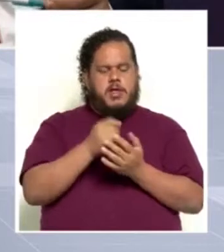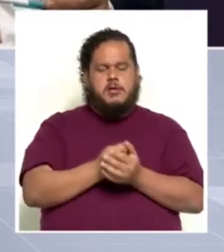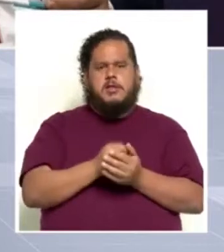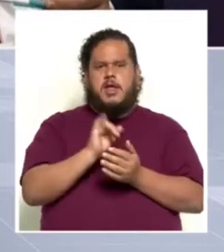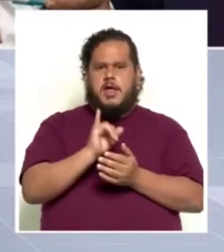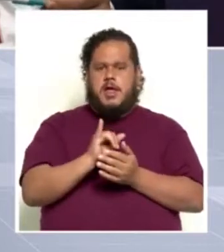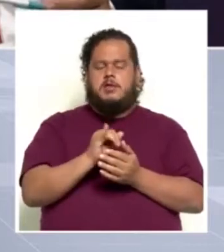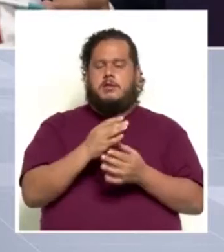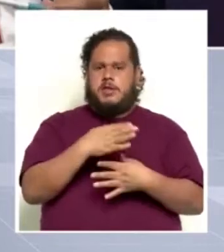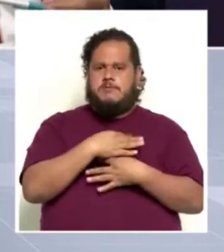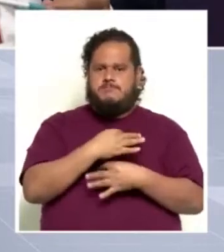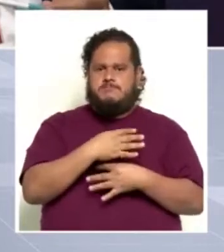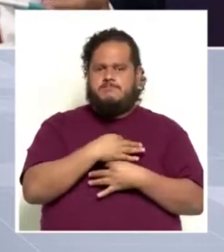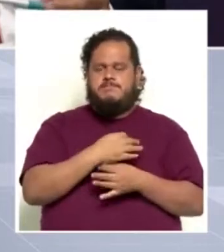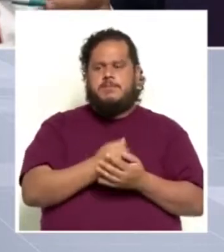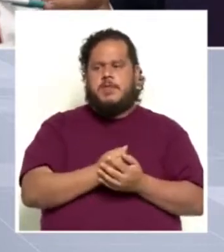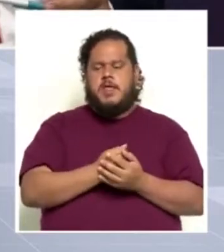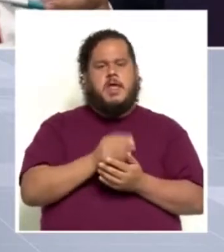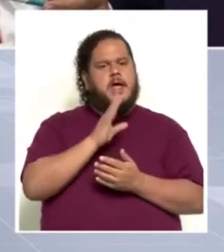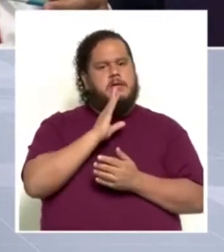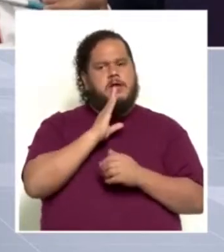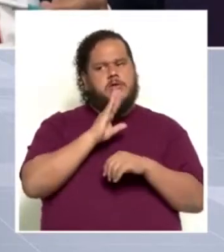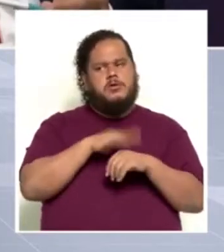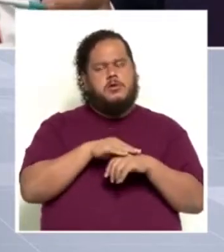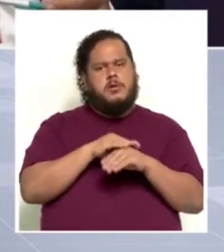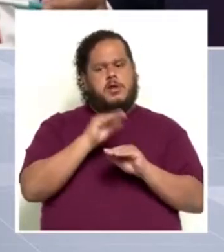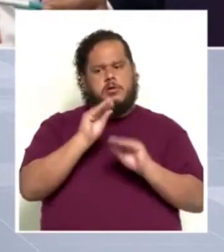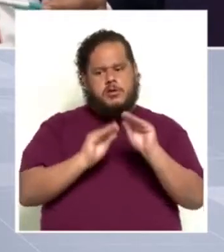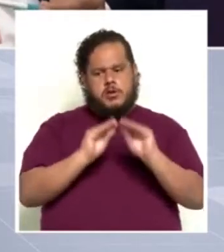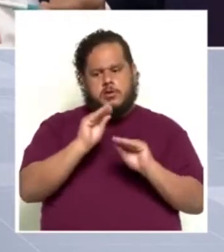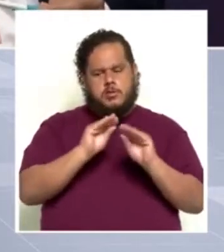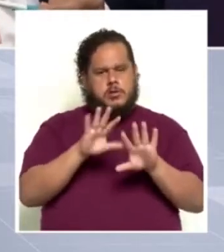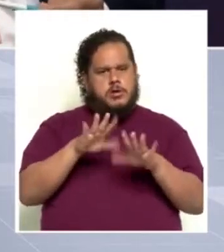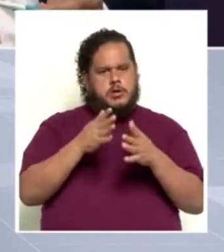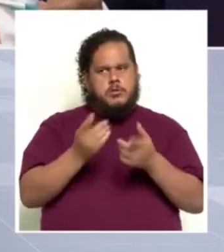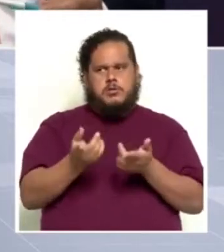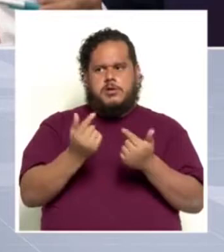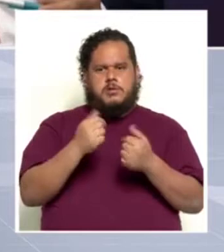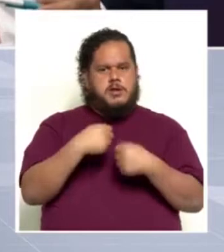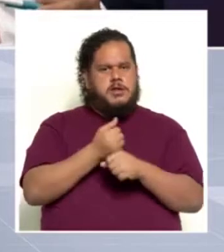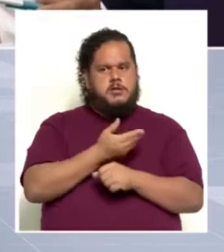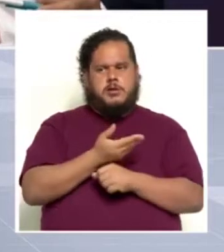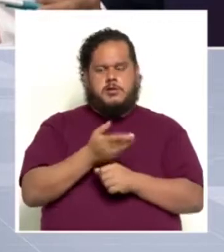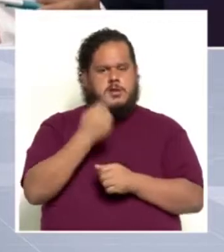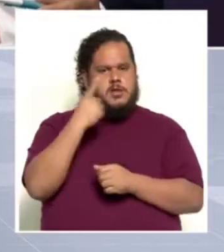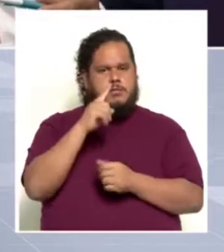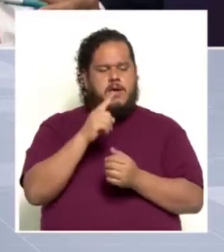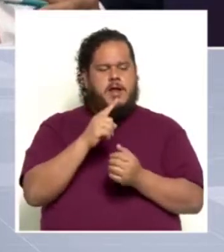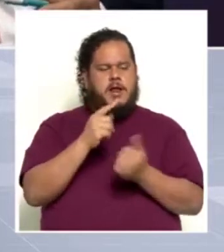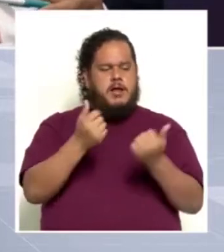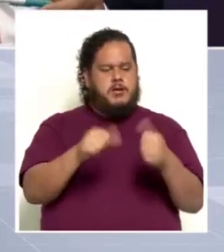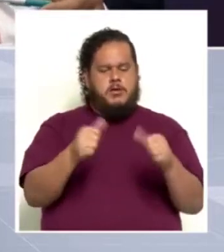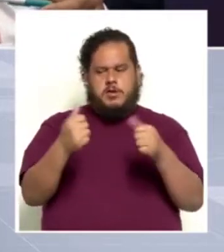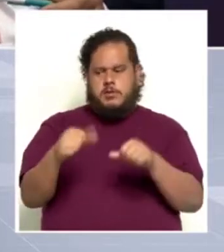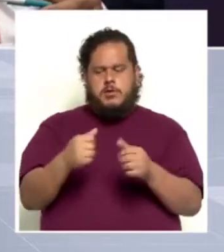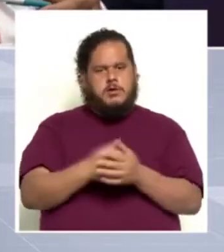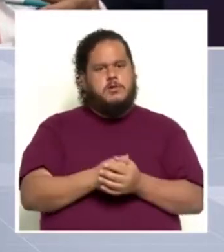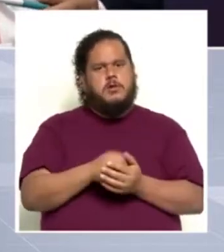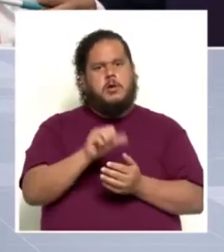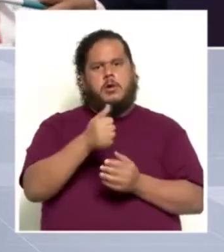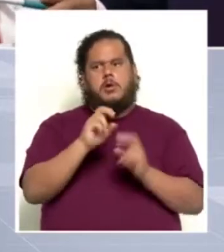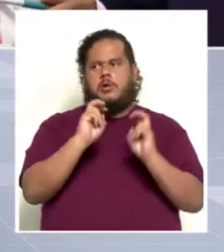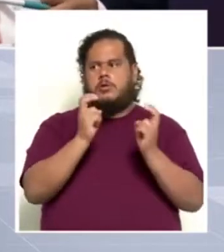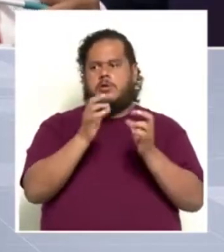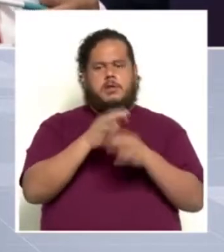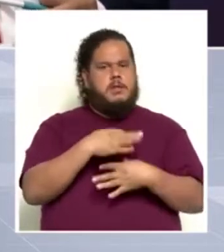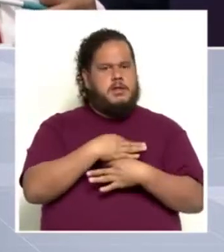ser interesantísimo en términos de los reacomodos, de cómo se vienen haciendo las cosas para alcanzar los acuerdos. Otro tema interesante,